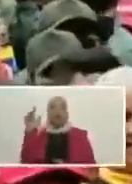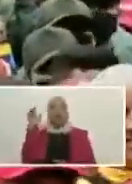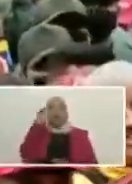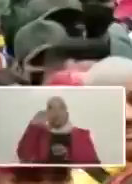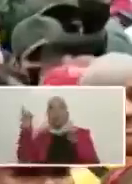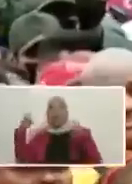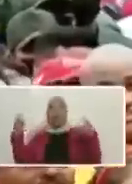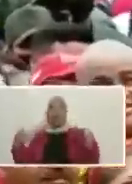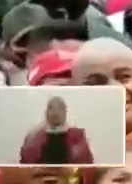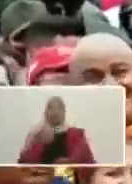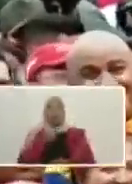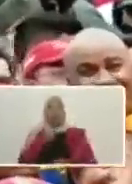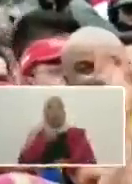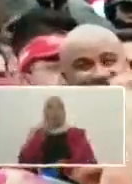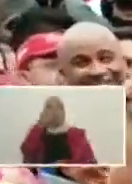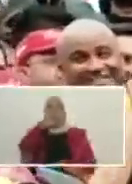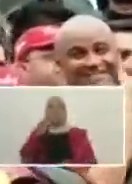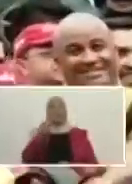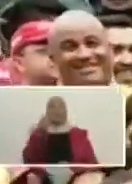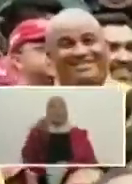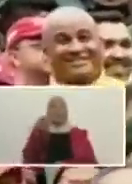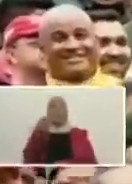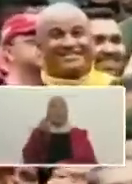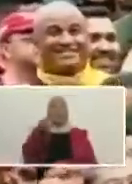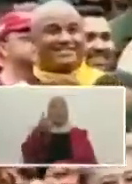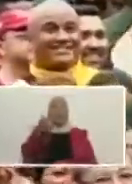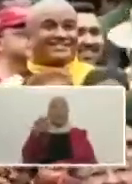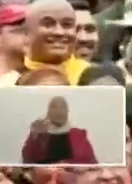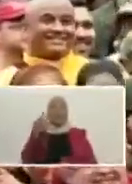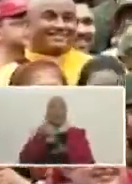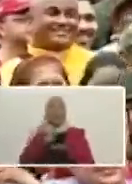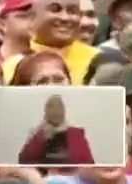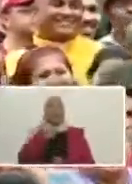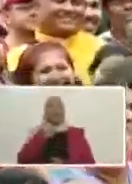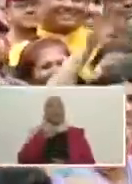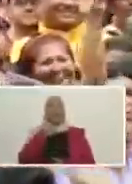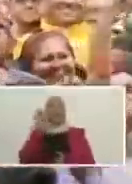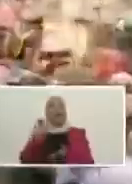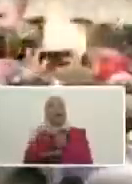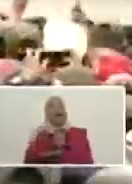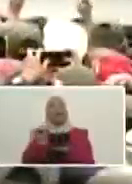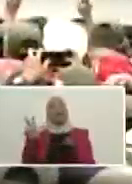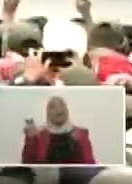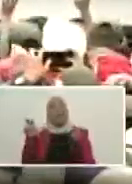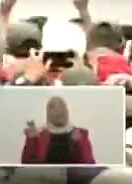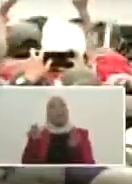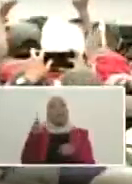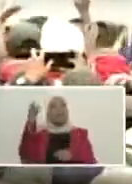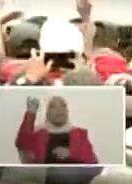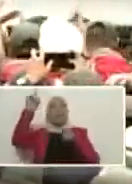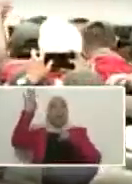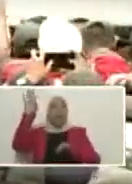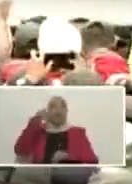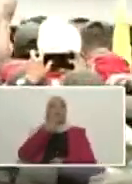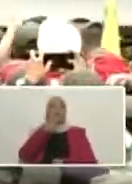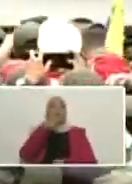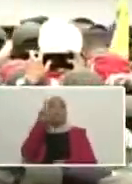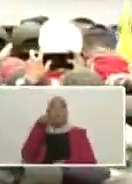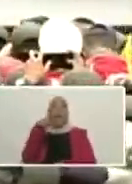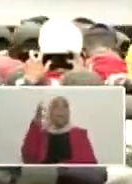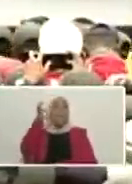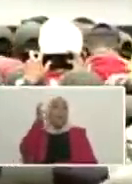¿Les gustó la canción de Shakira? Levanten la mano a los que les gustó la canción de Shakira. A las